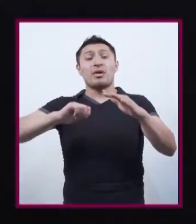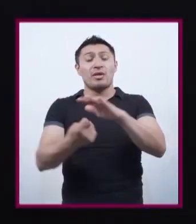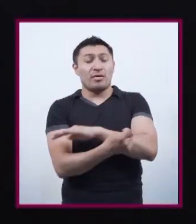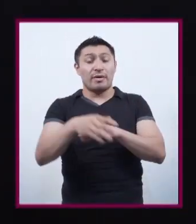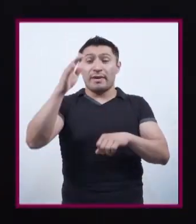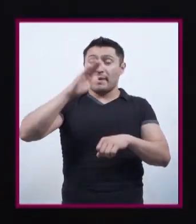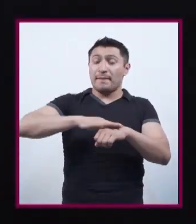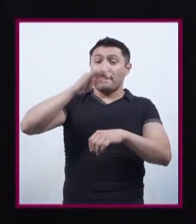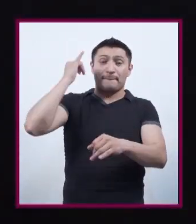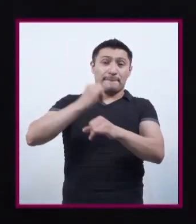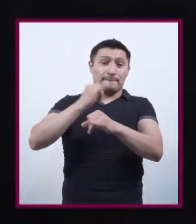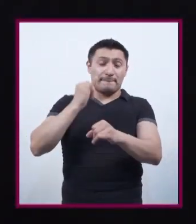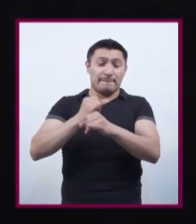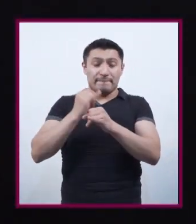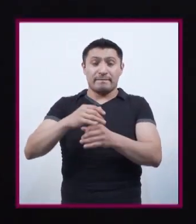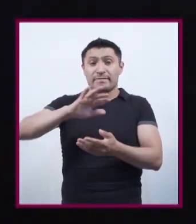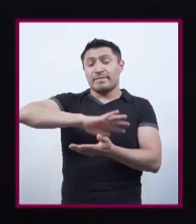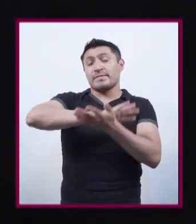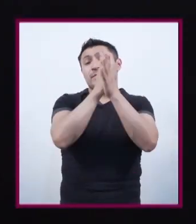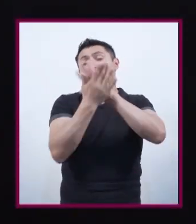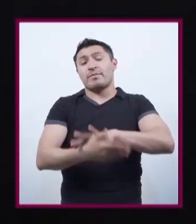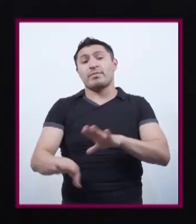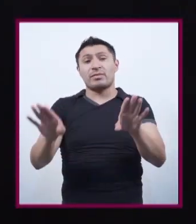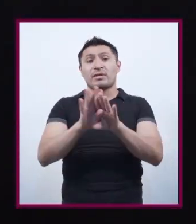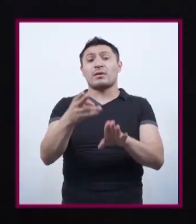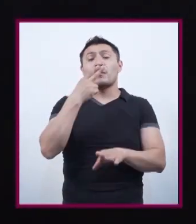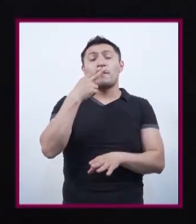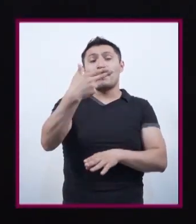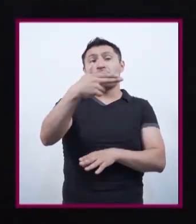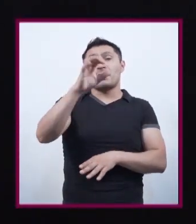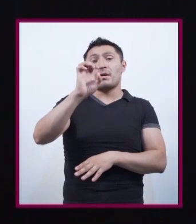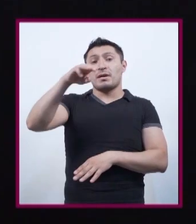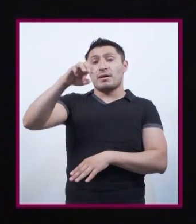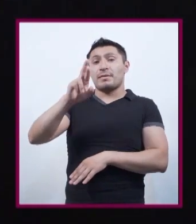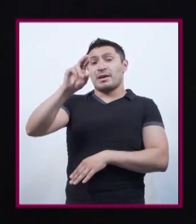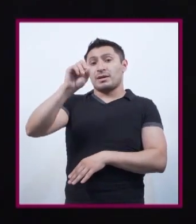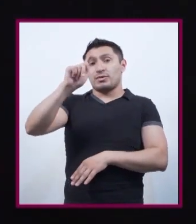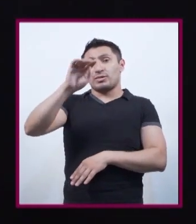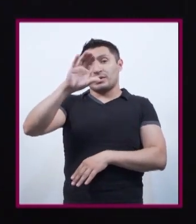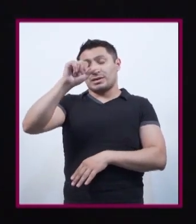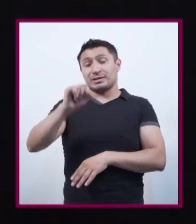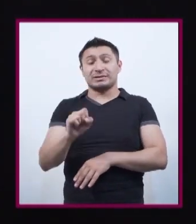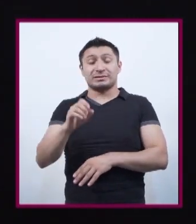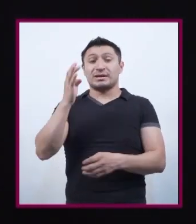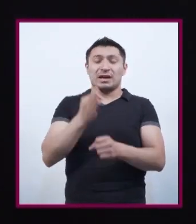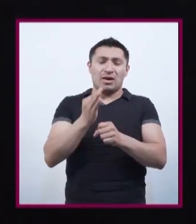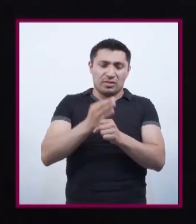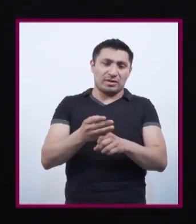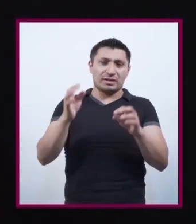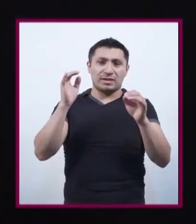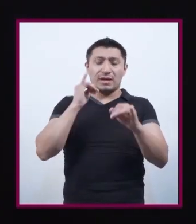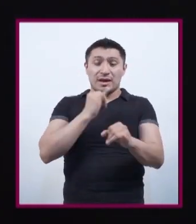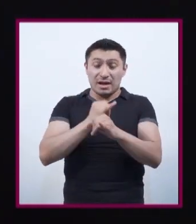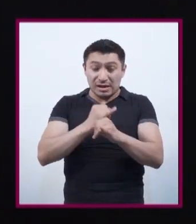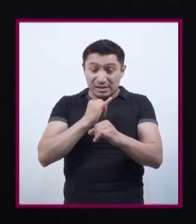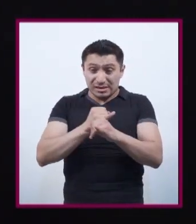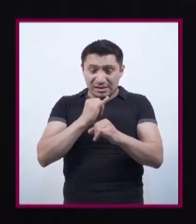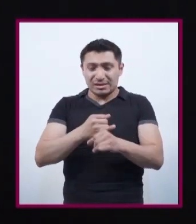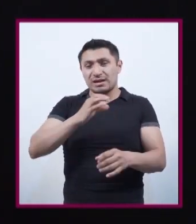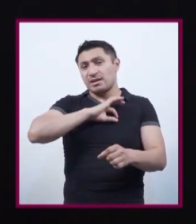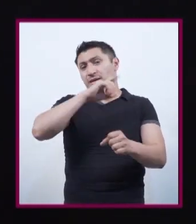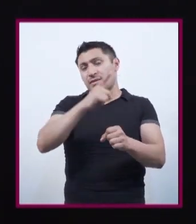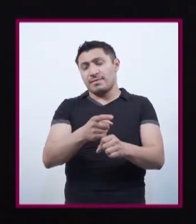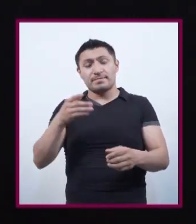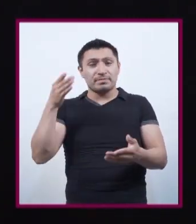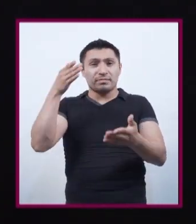En el siglo XXI, las nuevas tecnologías y sobre todo el Internet han transformado el funcionamiento de las hemerotecas. Actualmente, sus